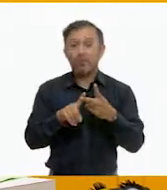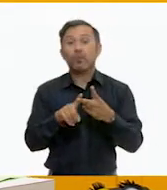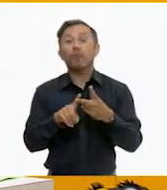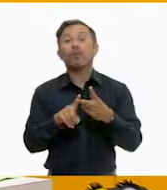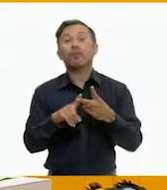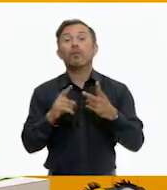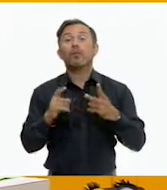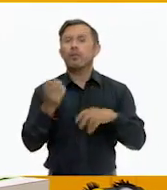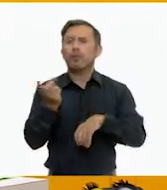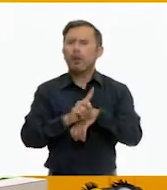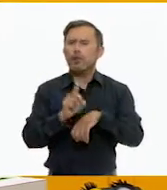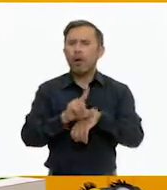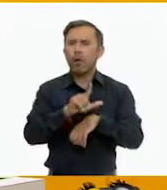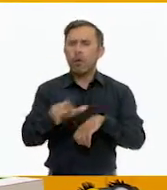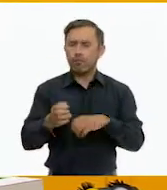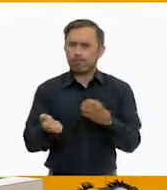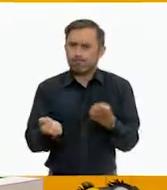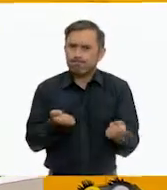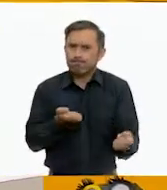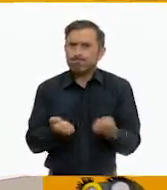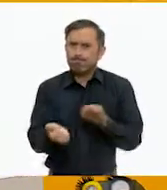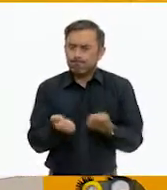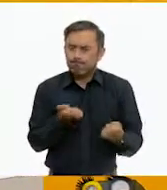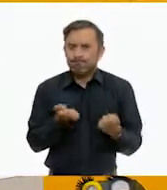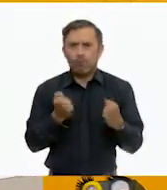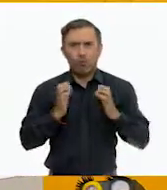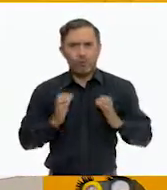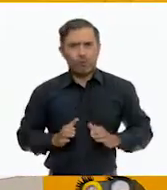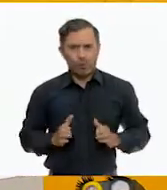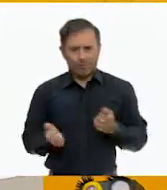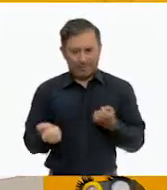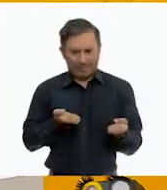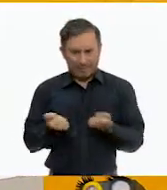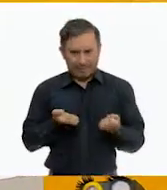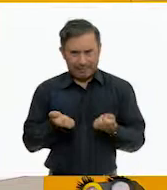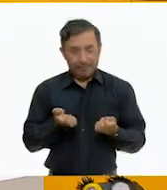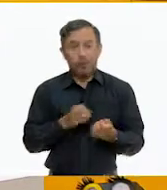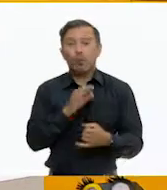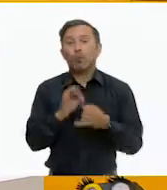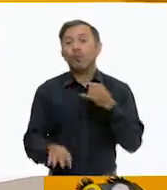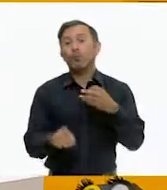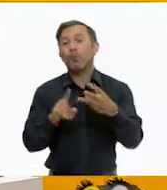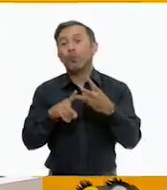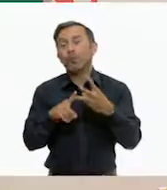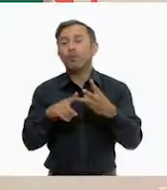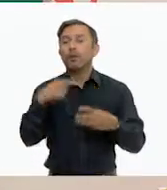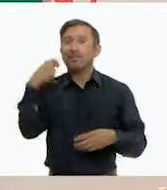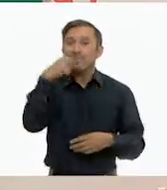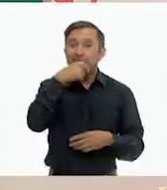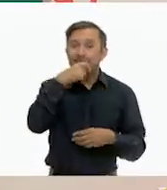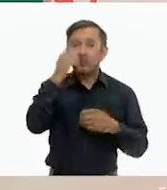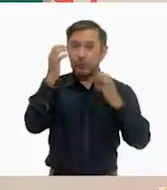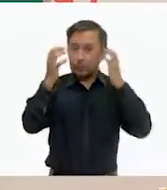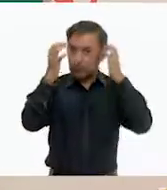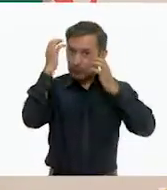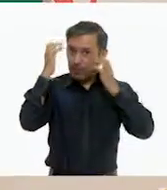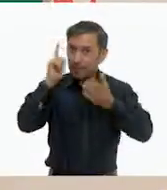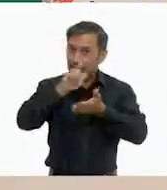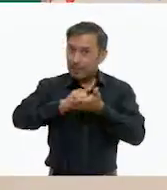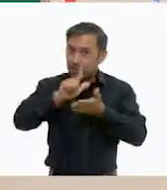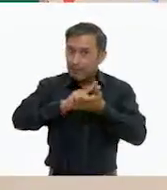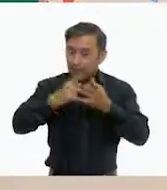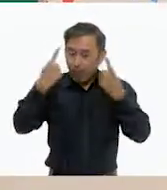días. Y por último, los hábitos de higiene y limpieza, que son